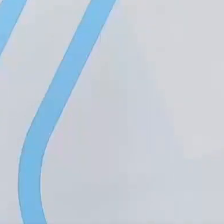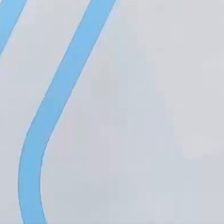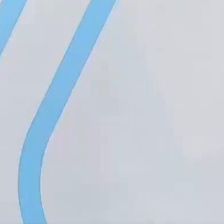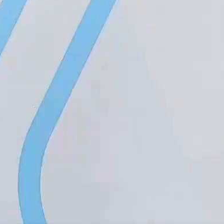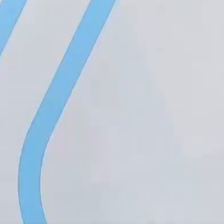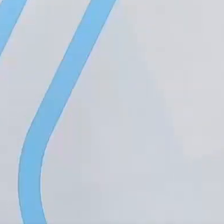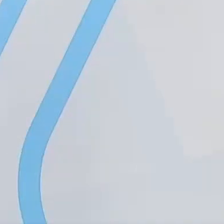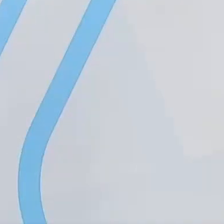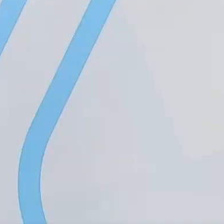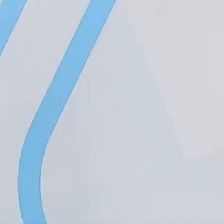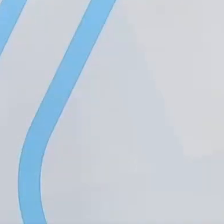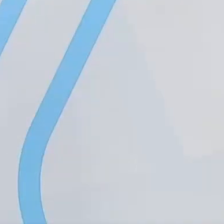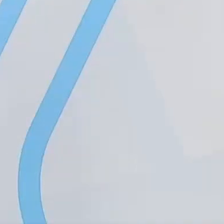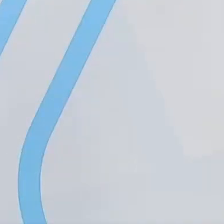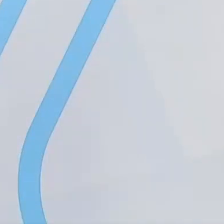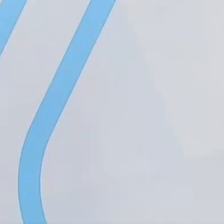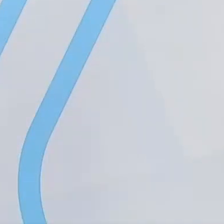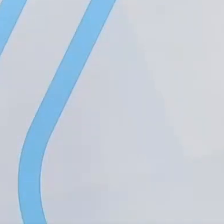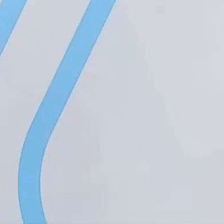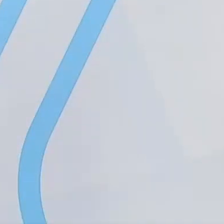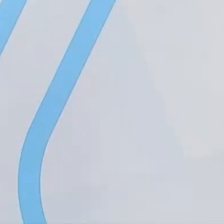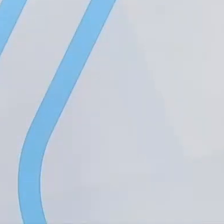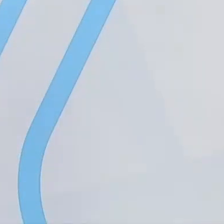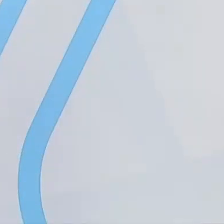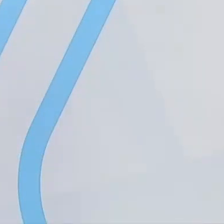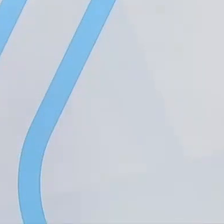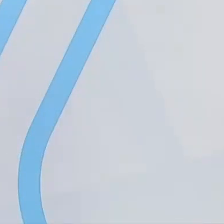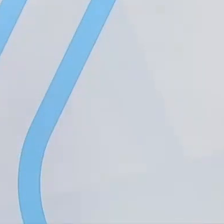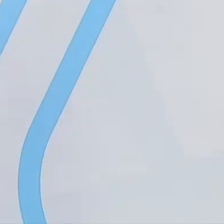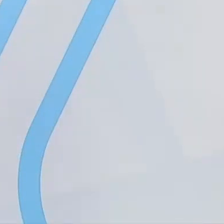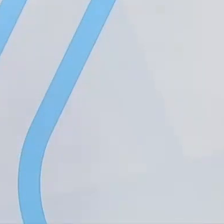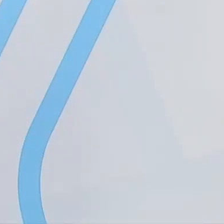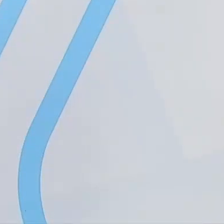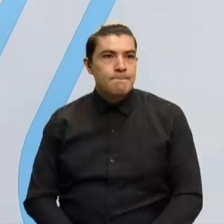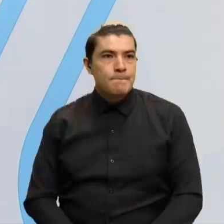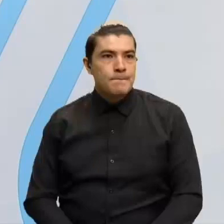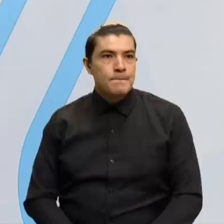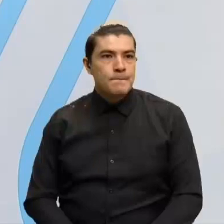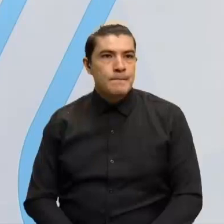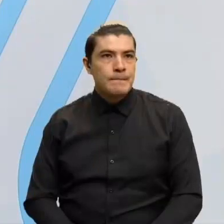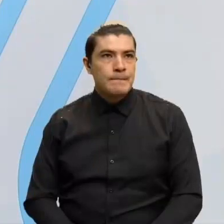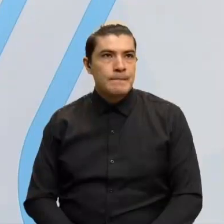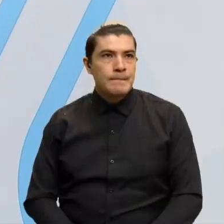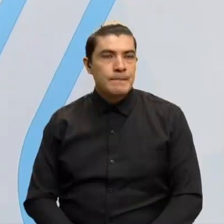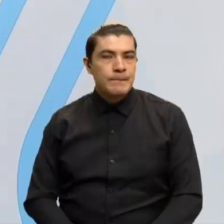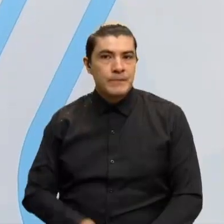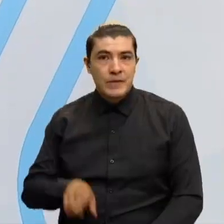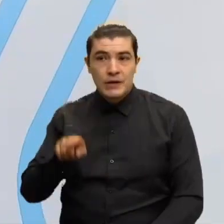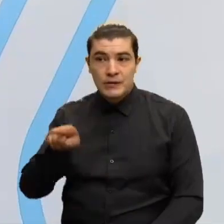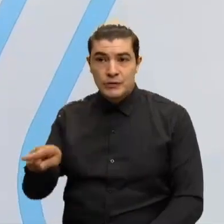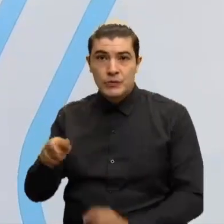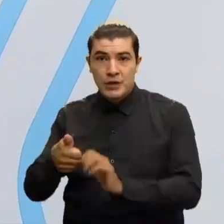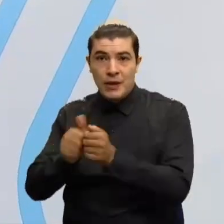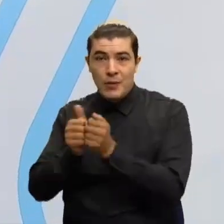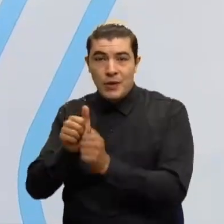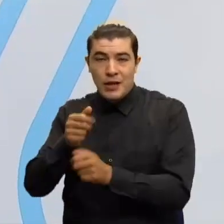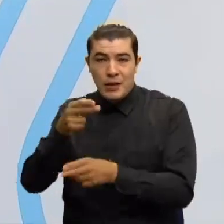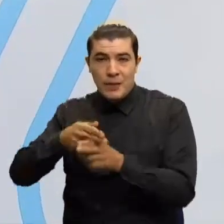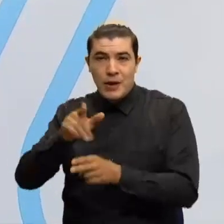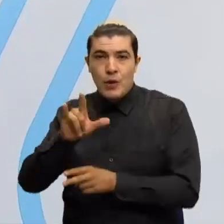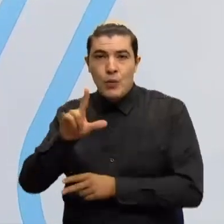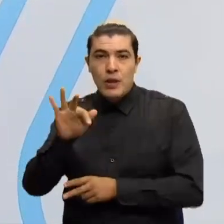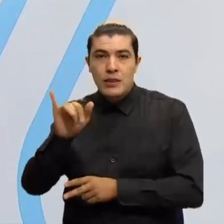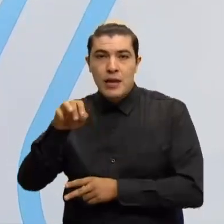En la cancha del barrio Betania, en el municipio de Los Patios, se masifica el Ultimate. Allí, este deporte que no es muy conocido,